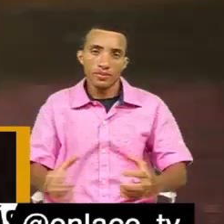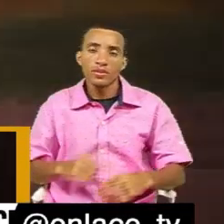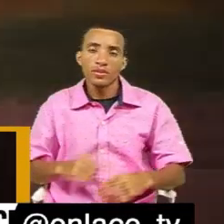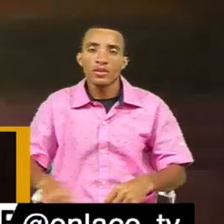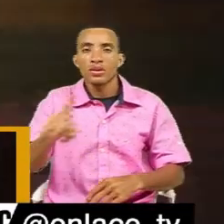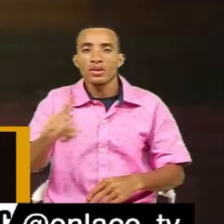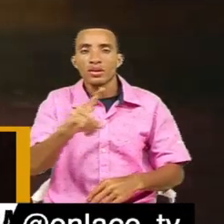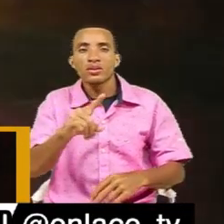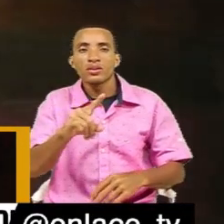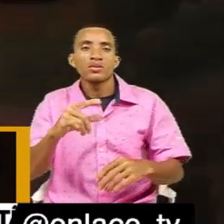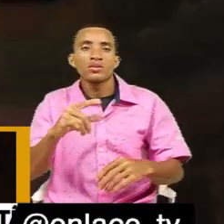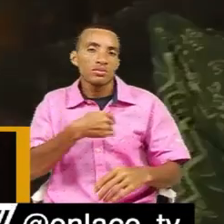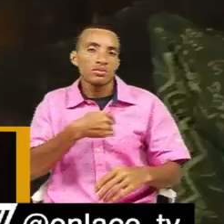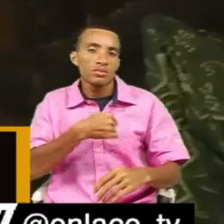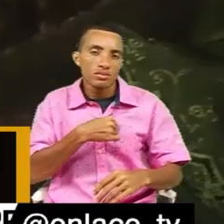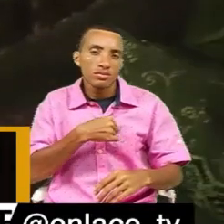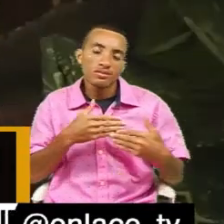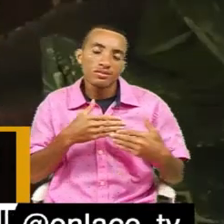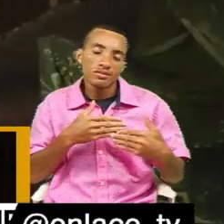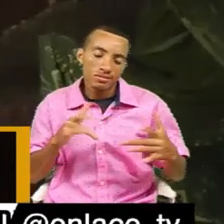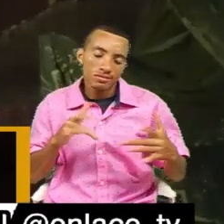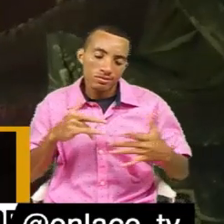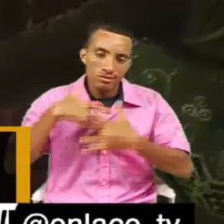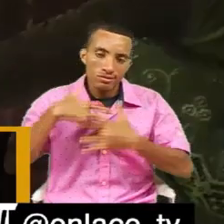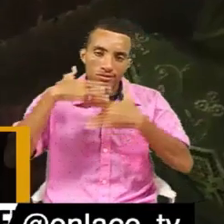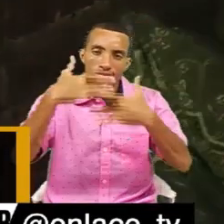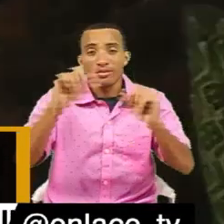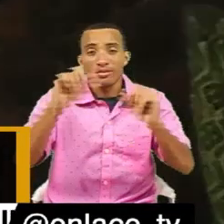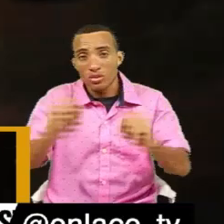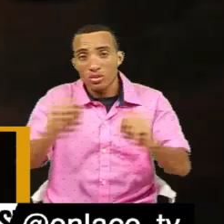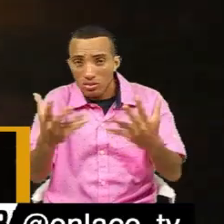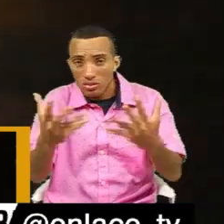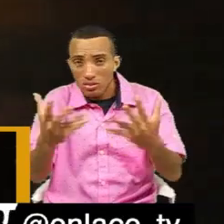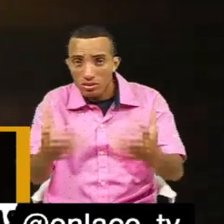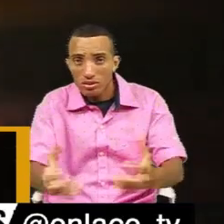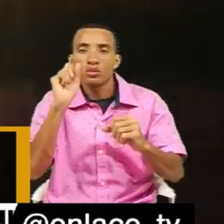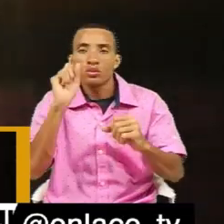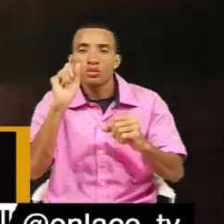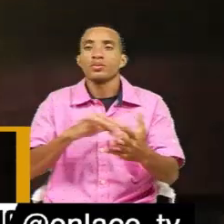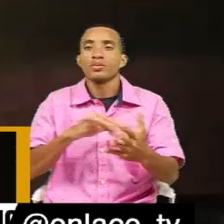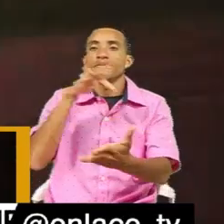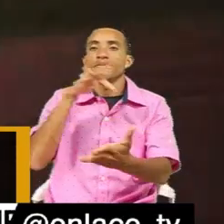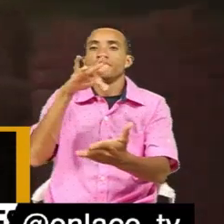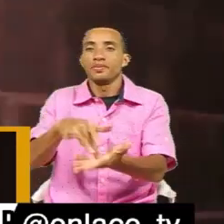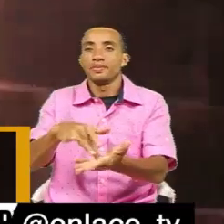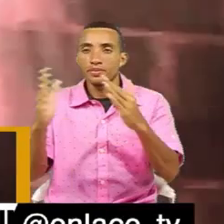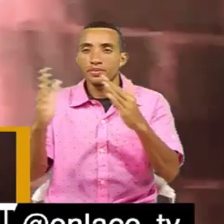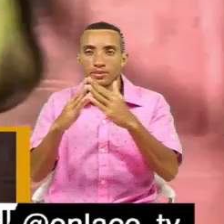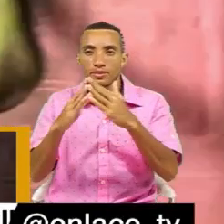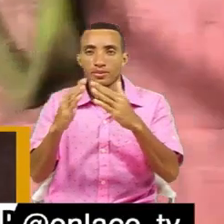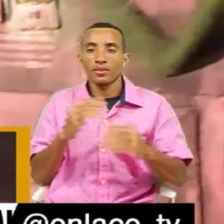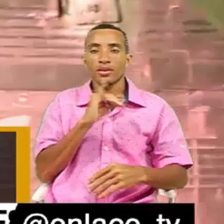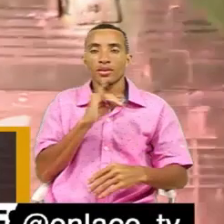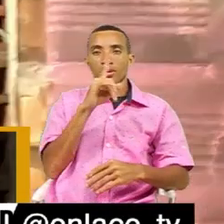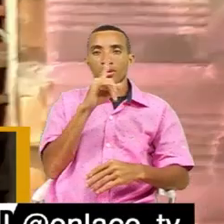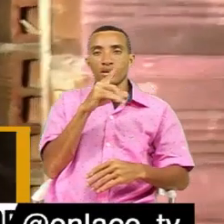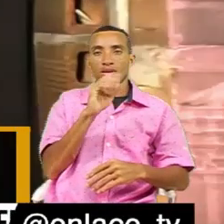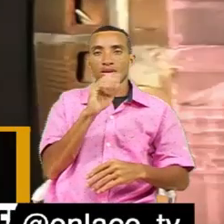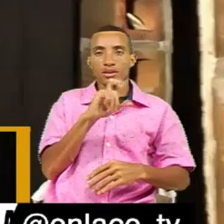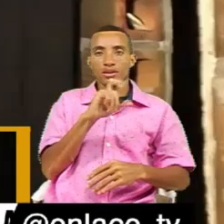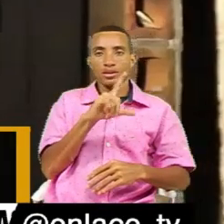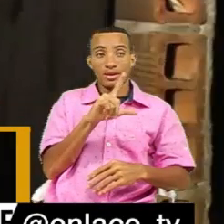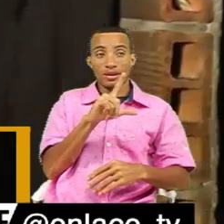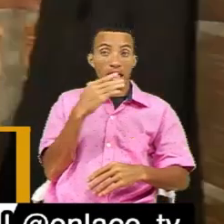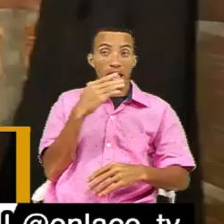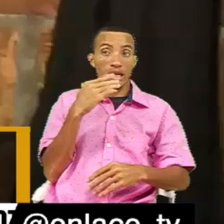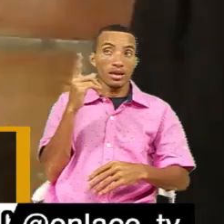esos corazones de esas personas bondadosas que quieran colaborar pueden llegar a la casa de la señora Isabel Caicedo, donde estamos